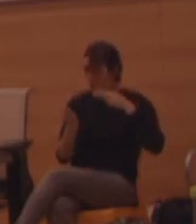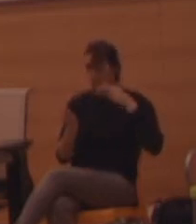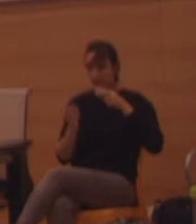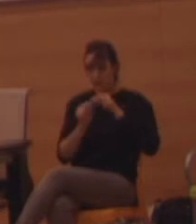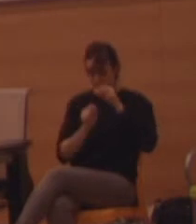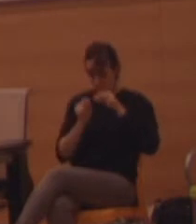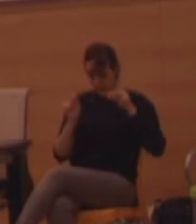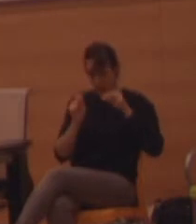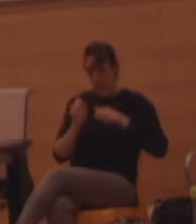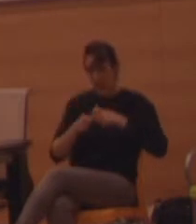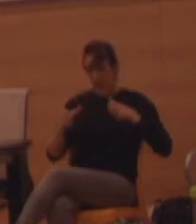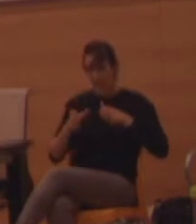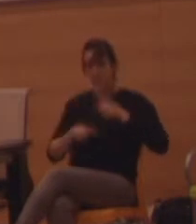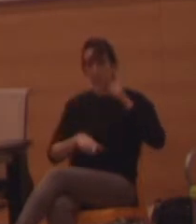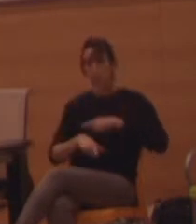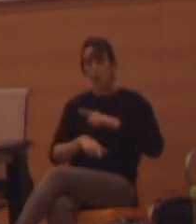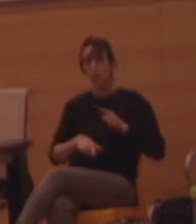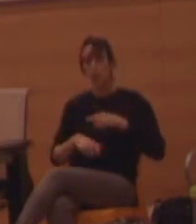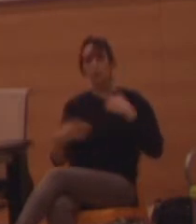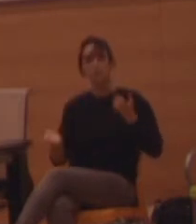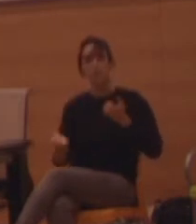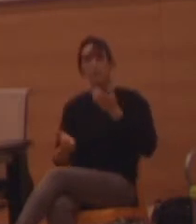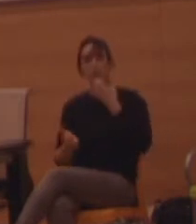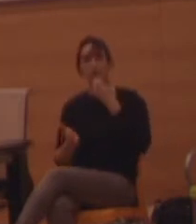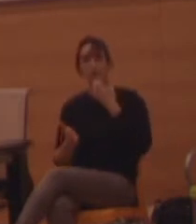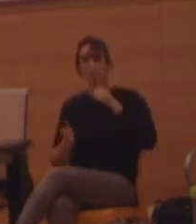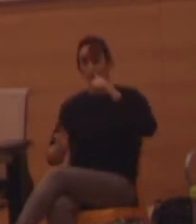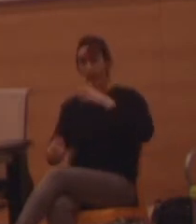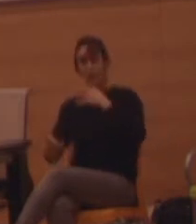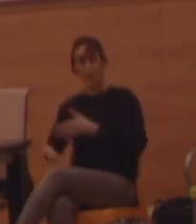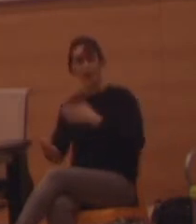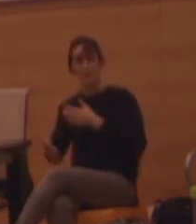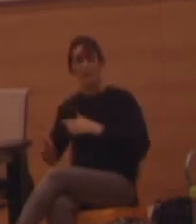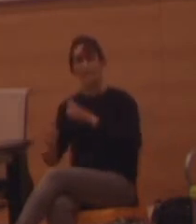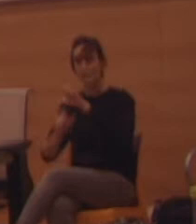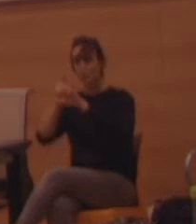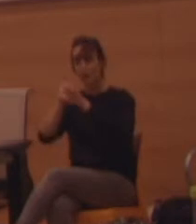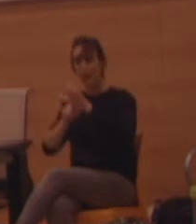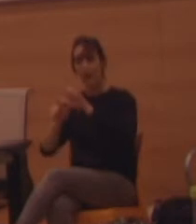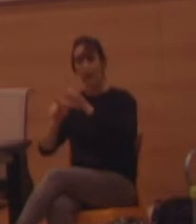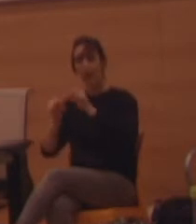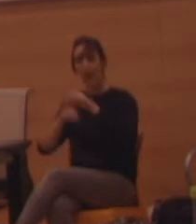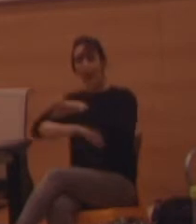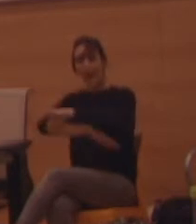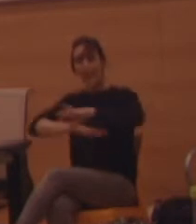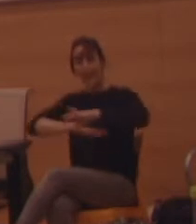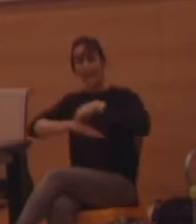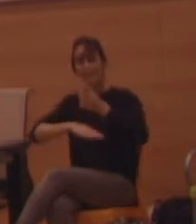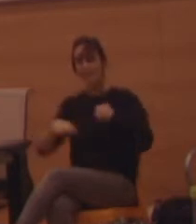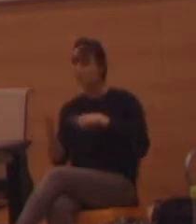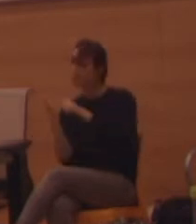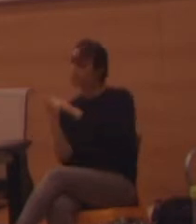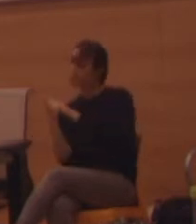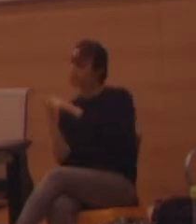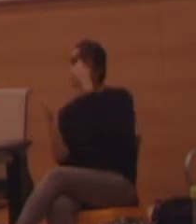o tirar una fotografía y ponerle después una regla para ver cuál se aumenta o no aumenta, lo que no se puede a un paciente es, igual que en las trombosis